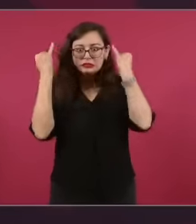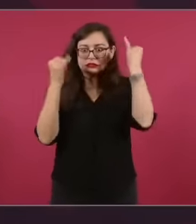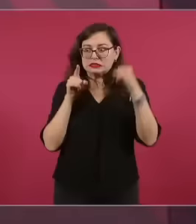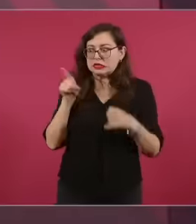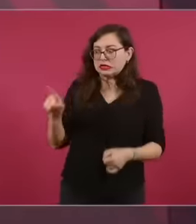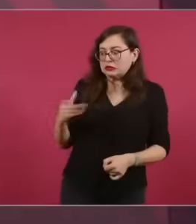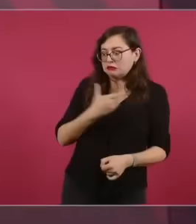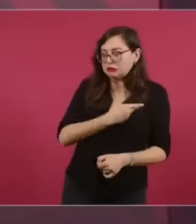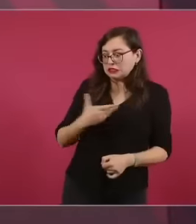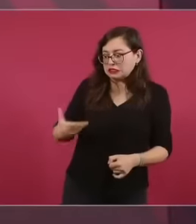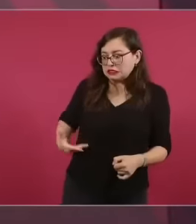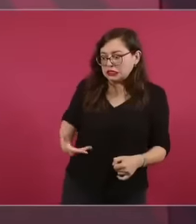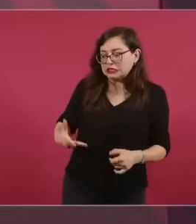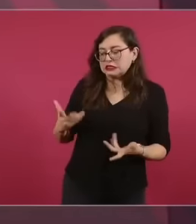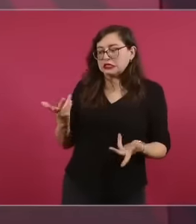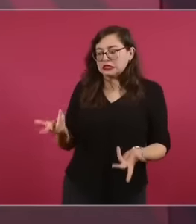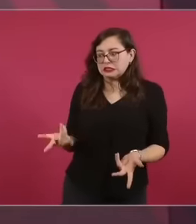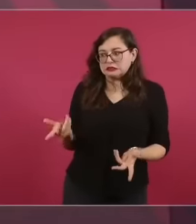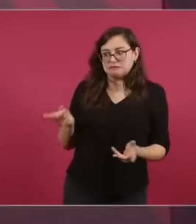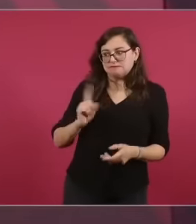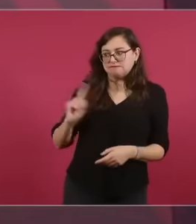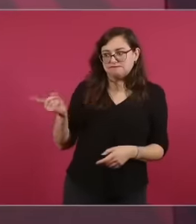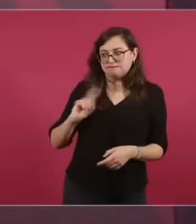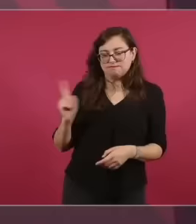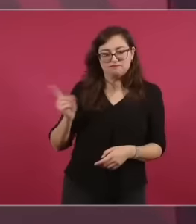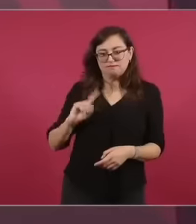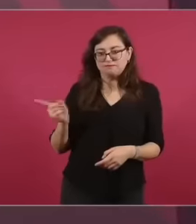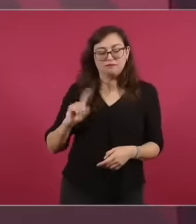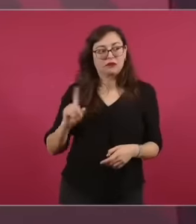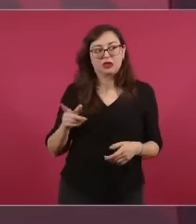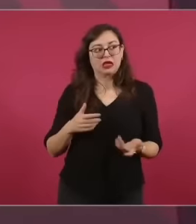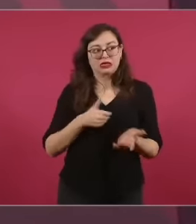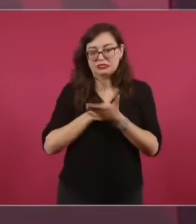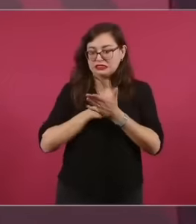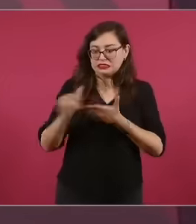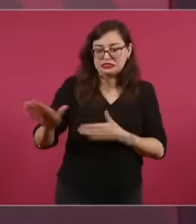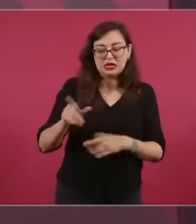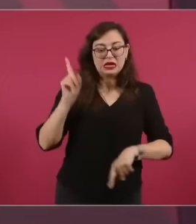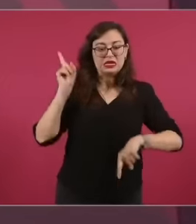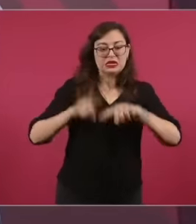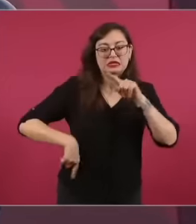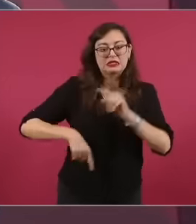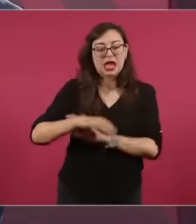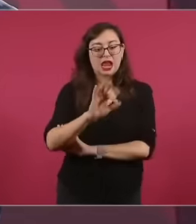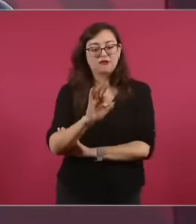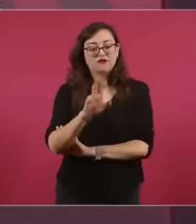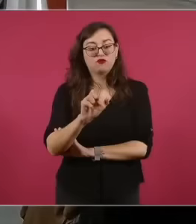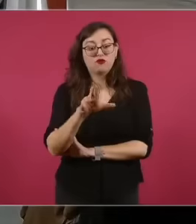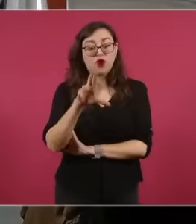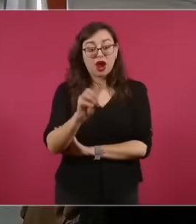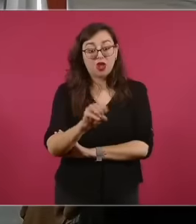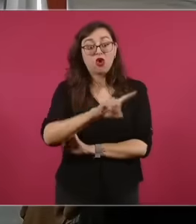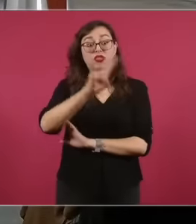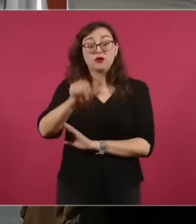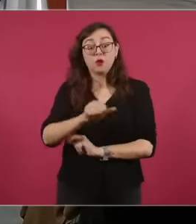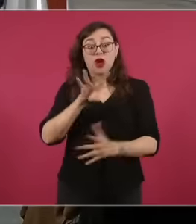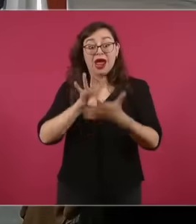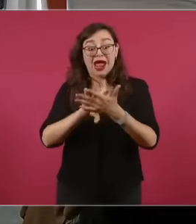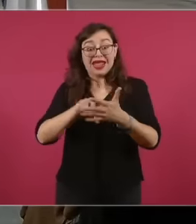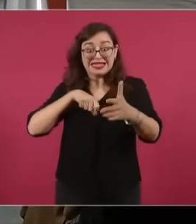y todos los ministros. Por eso me destituyeron. Porque si se